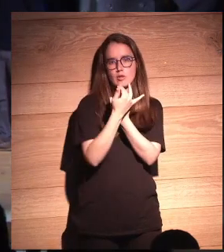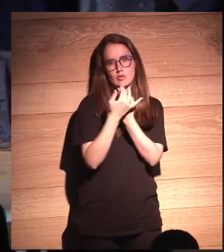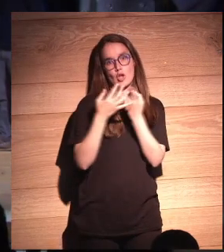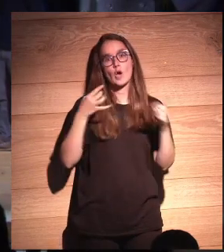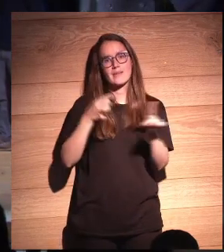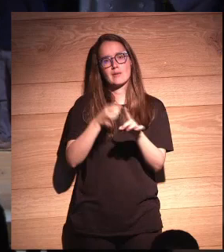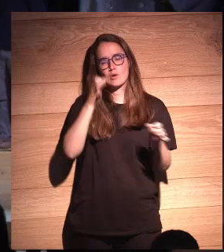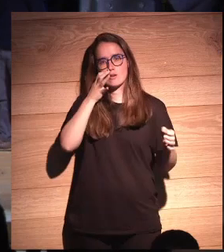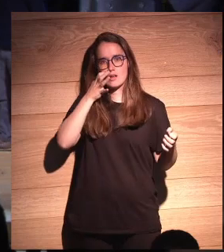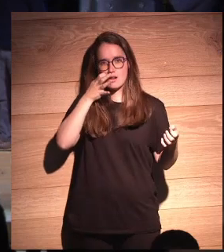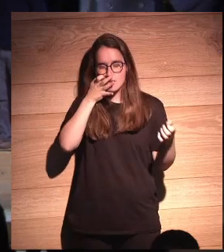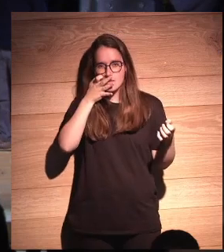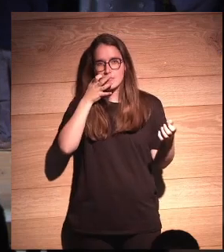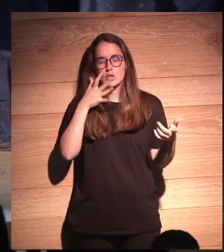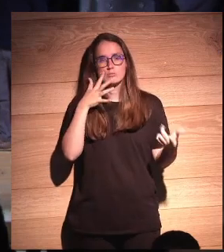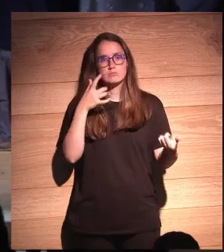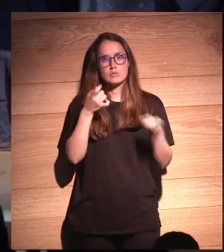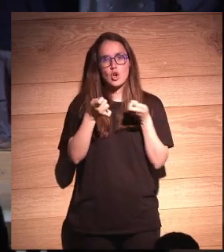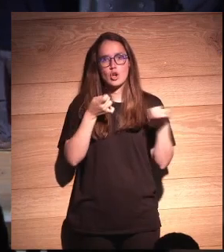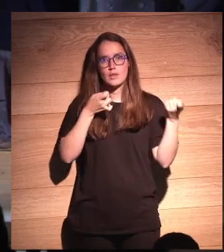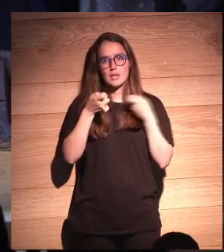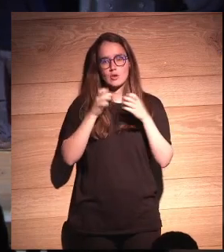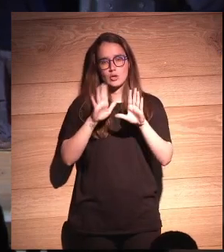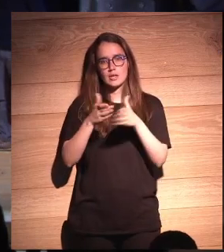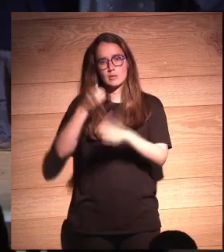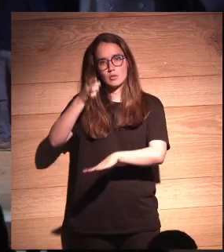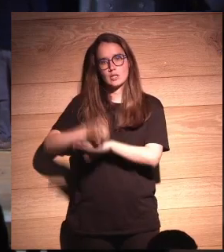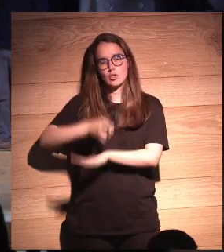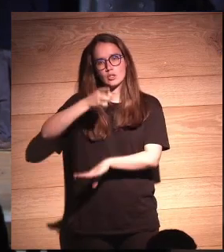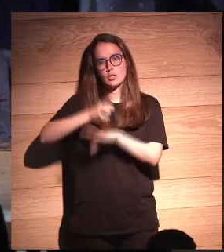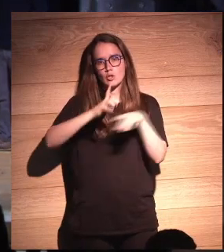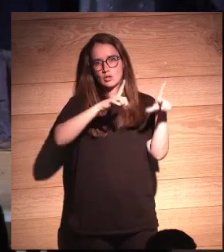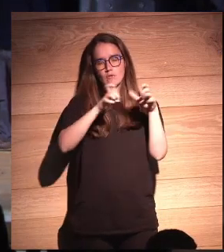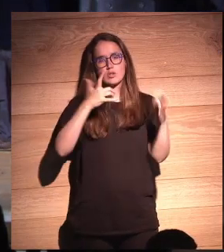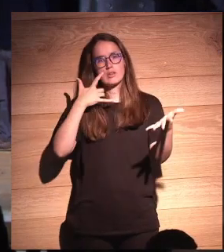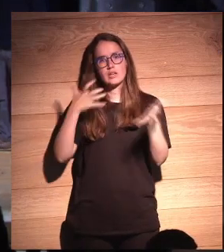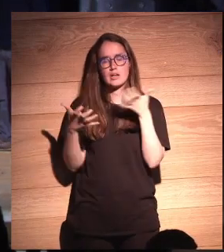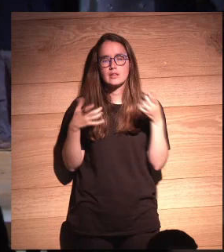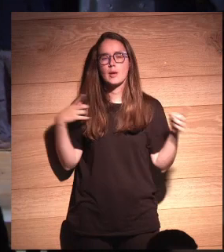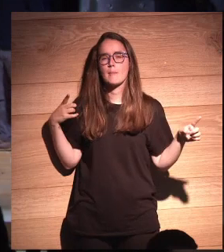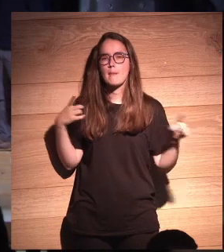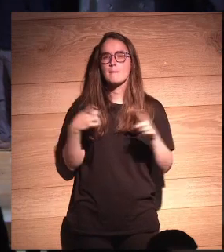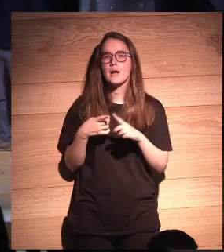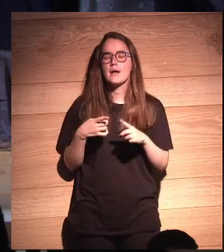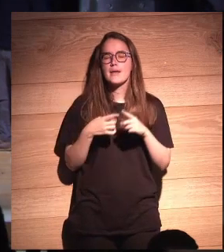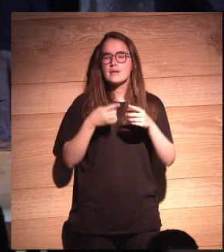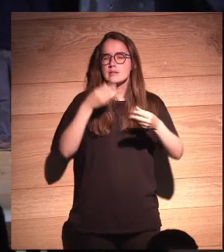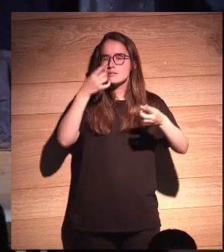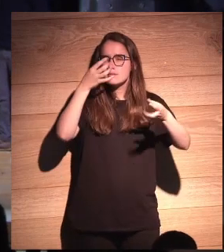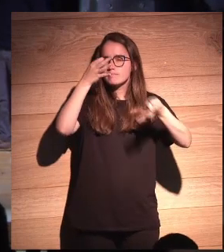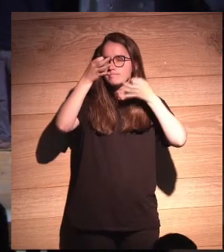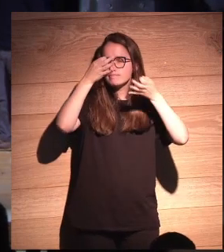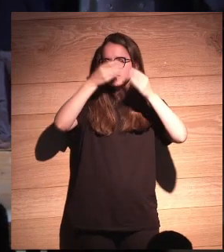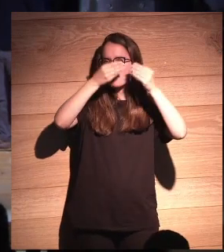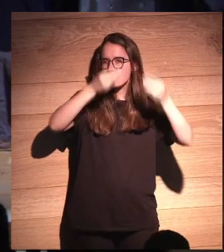rodaje. Entonces, coordinamos continuamente con el equipo de dirección, dire de foto, incluso arte, para pulir todo